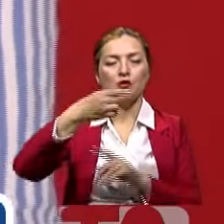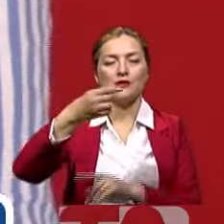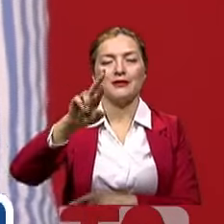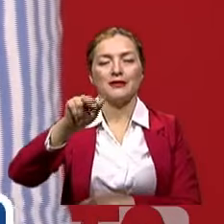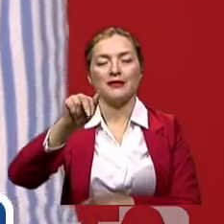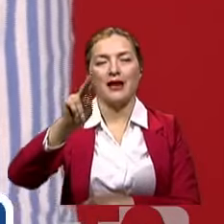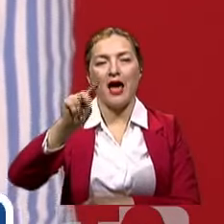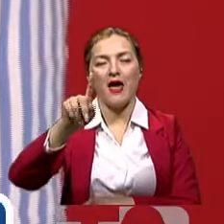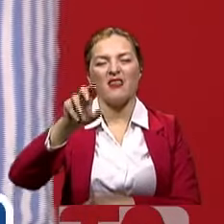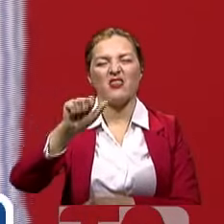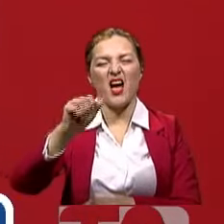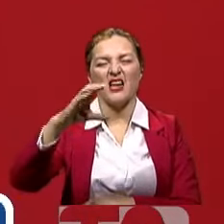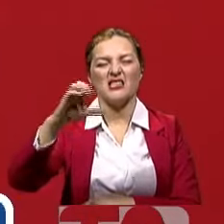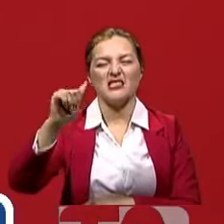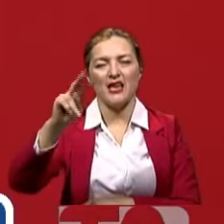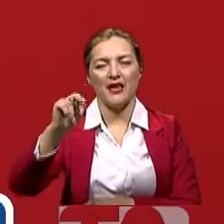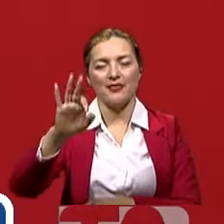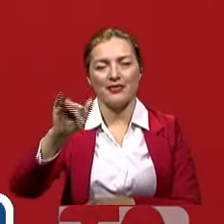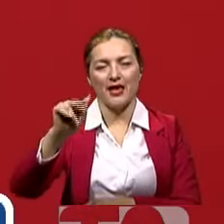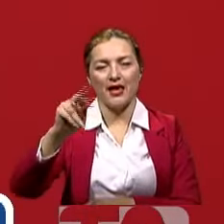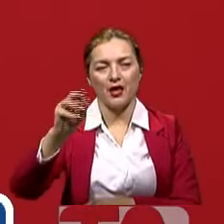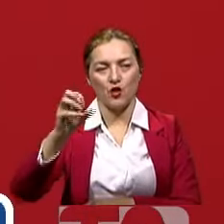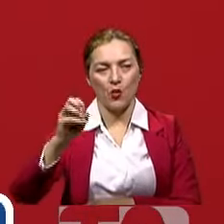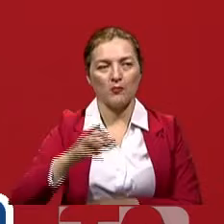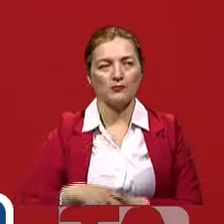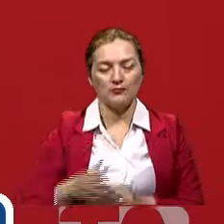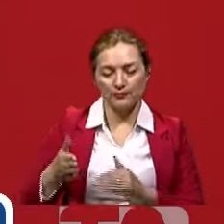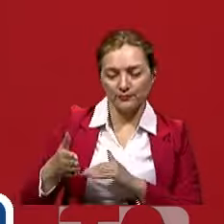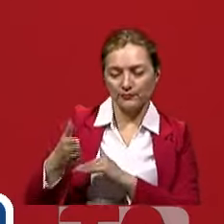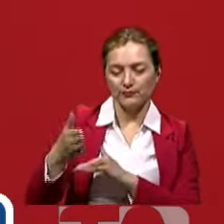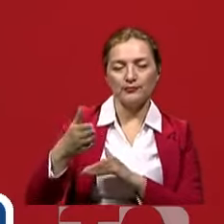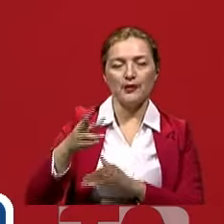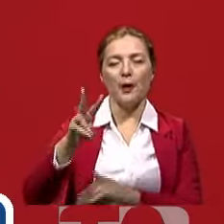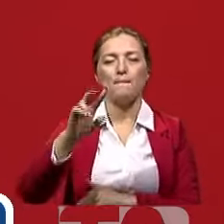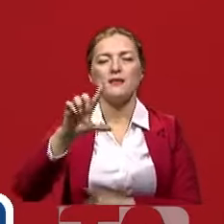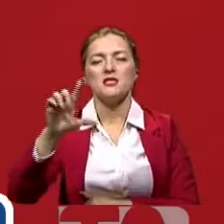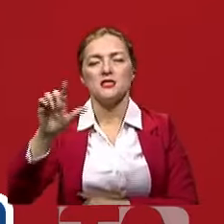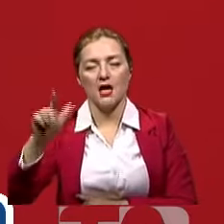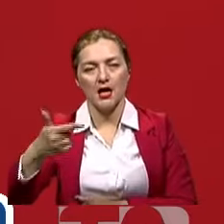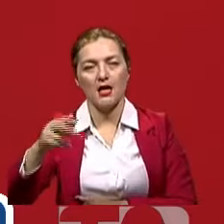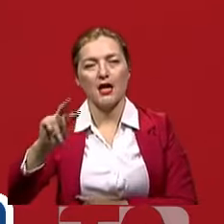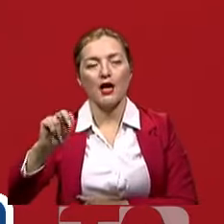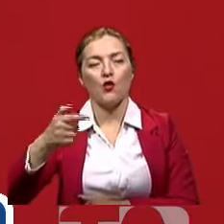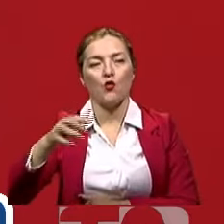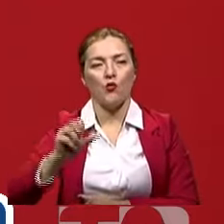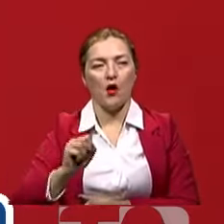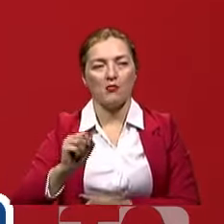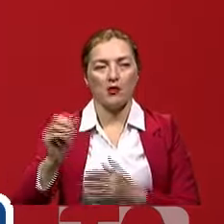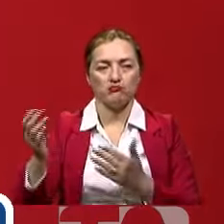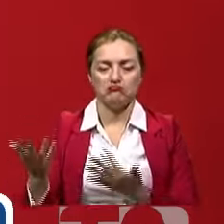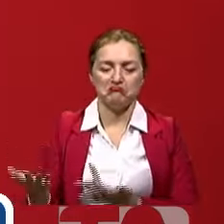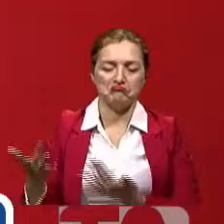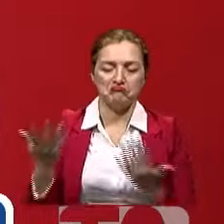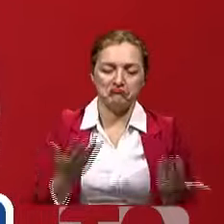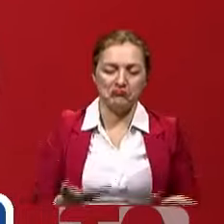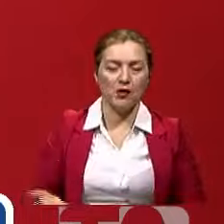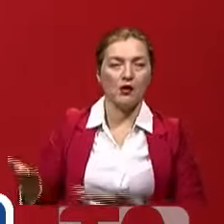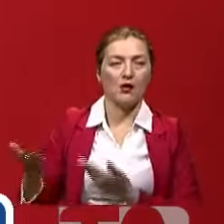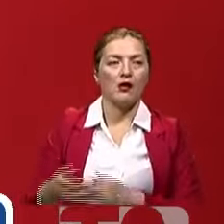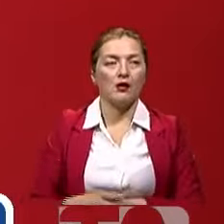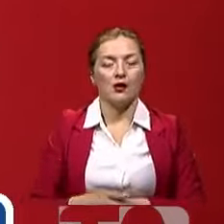Centeno, en Domingo de Brieva y Villalengua. Estamos a las órdenes. Así que los esperamos. Miren esta delicia. Yo les